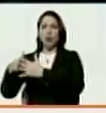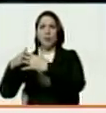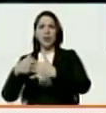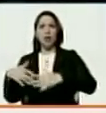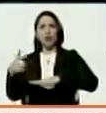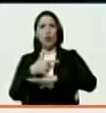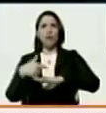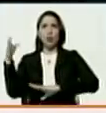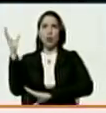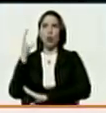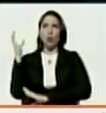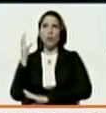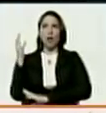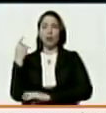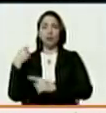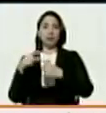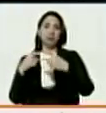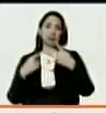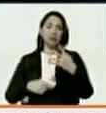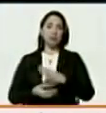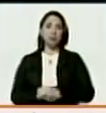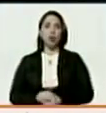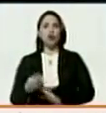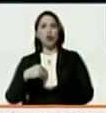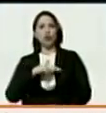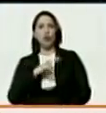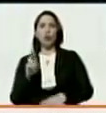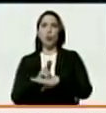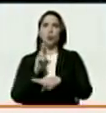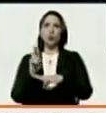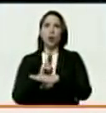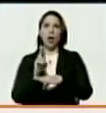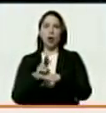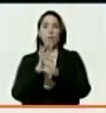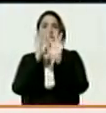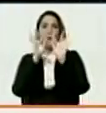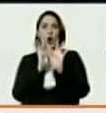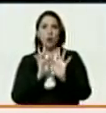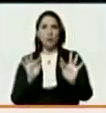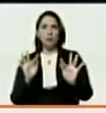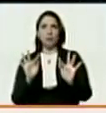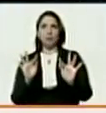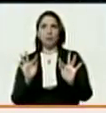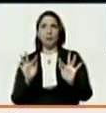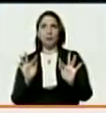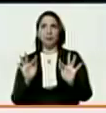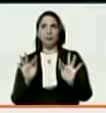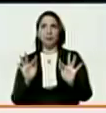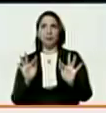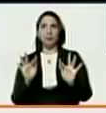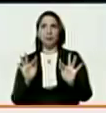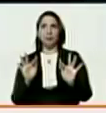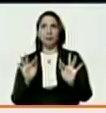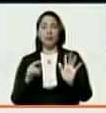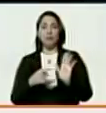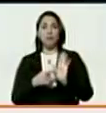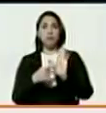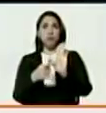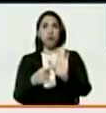colombiano, etc. Y hemos utilizado una metodología de